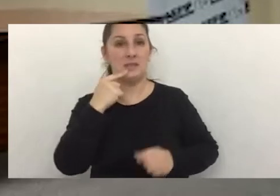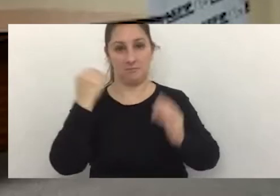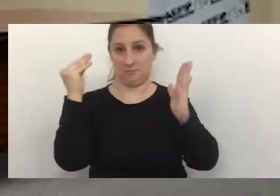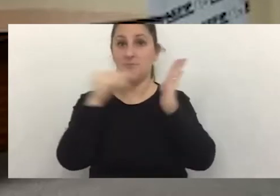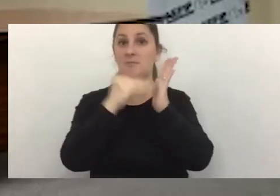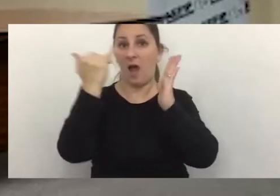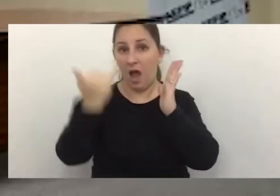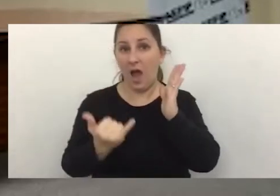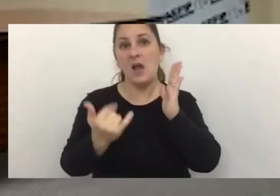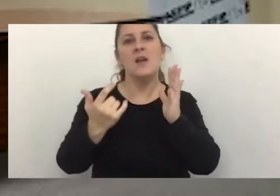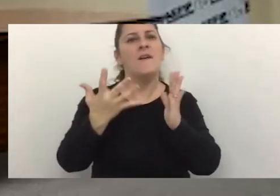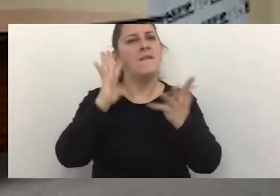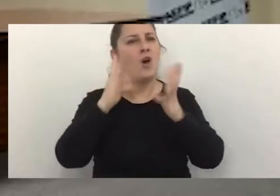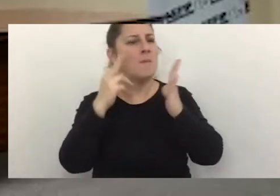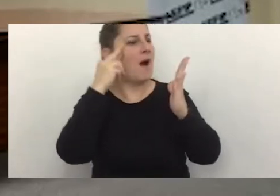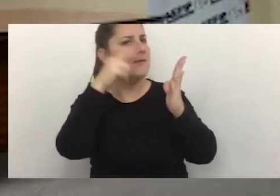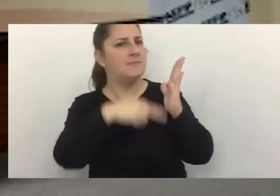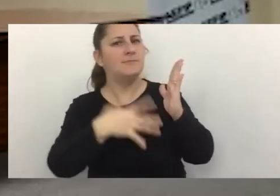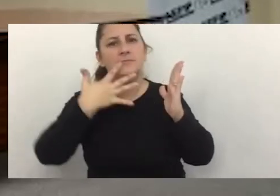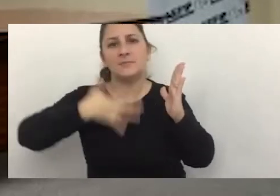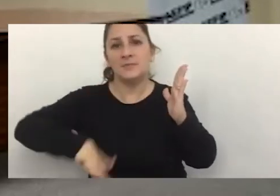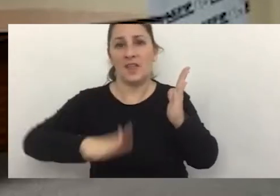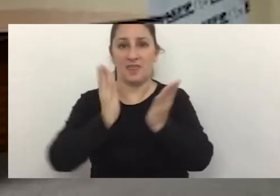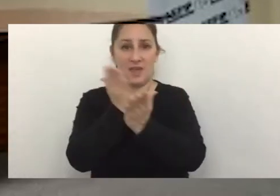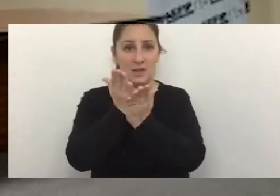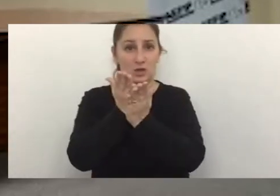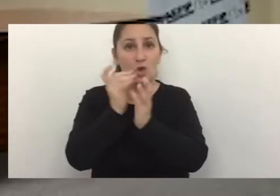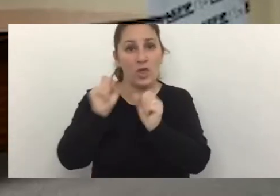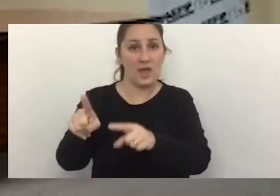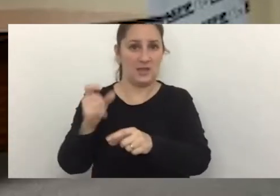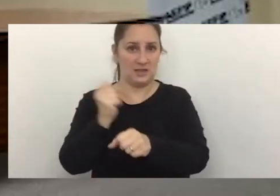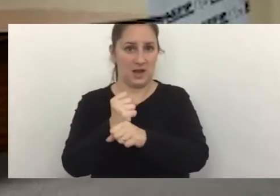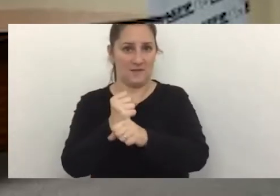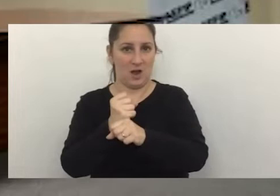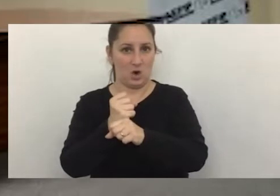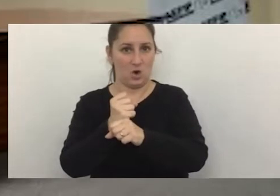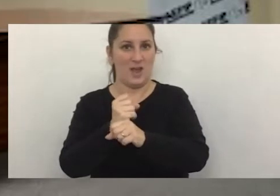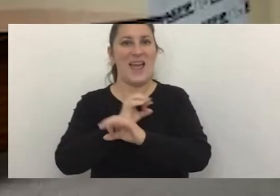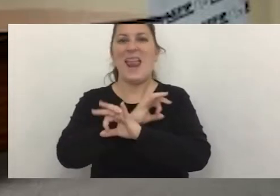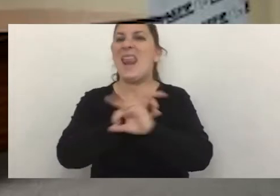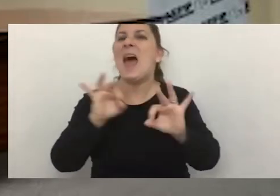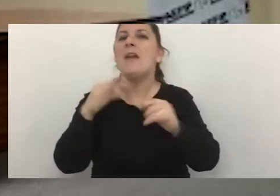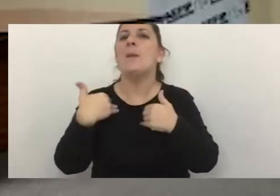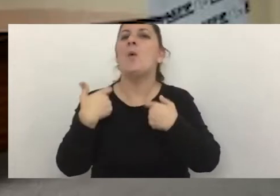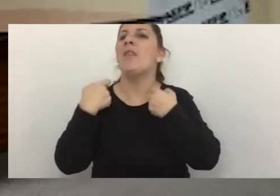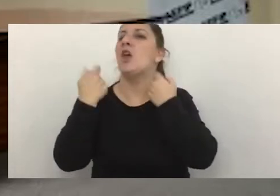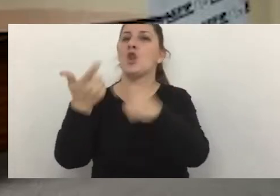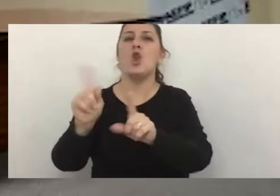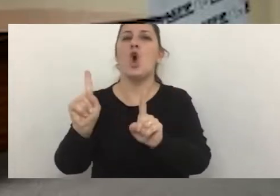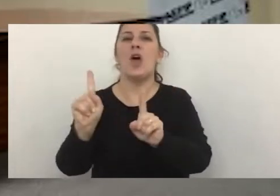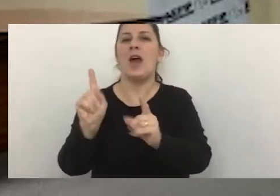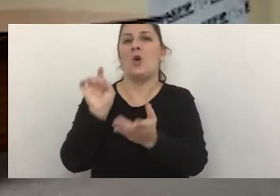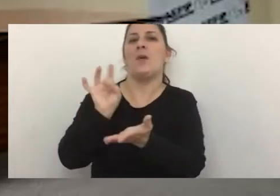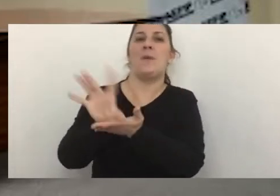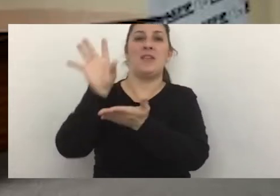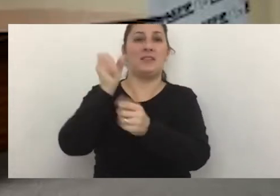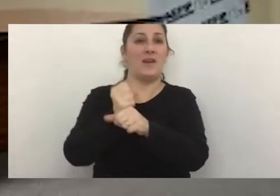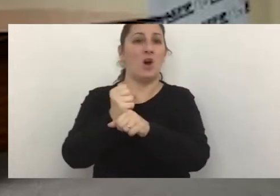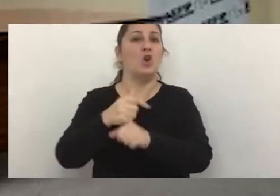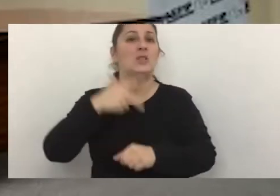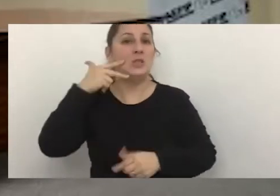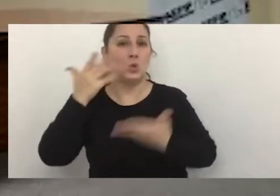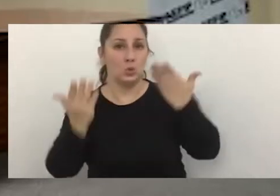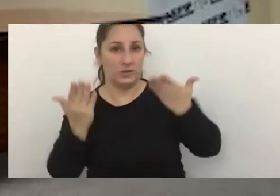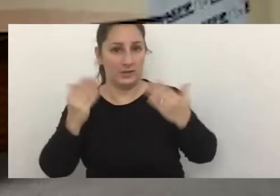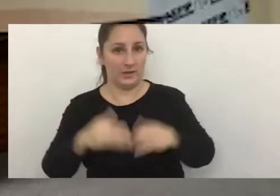una interpretación, ese derecho al trabajo. Nadie puede ser privado del empleo injustamente. Y para esto, obviamente,